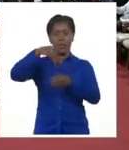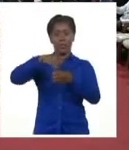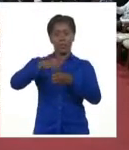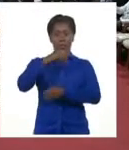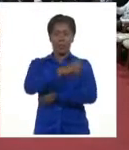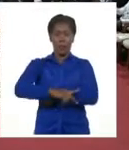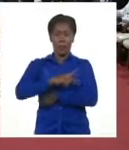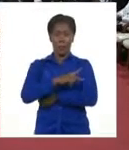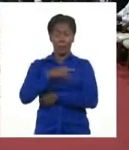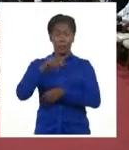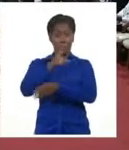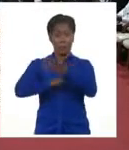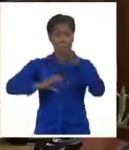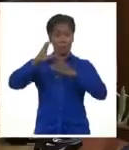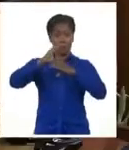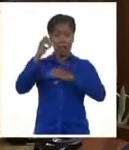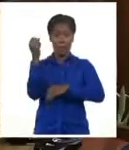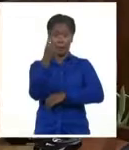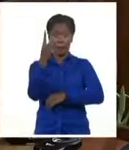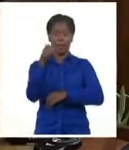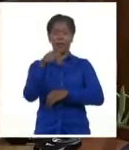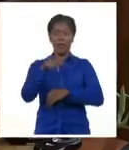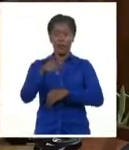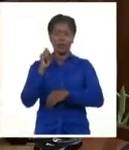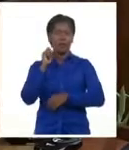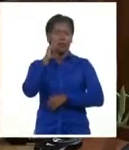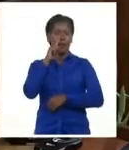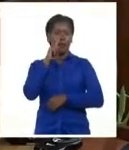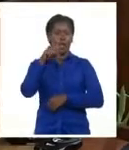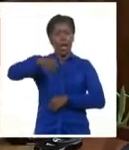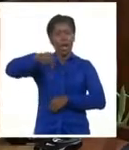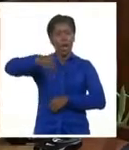21ª cumbre del ALBA TCP debe concluir hoy.